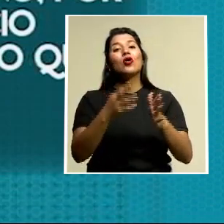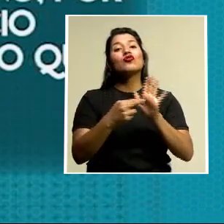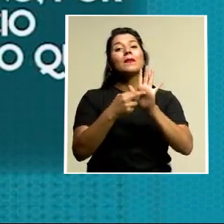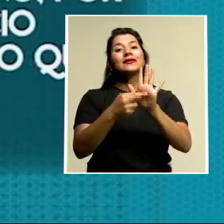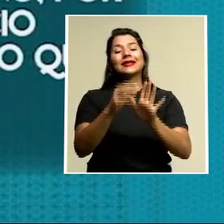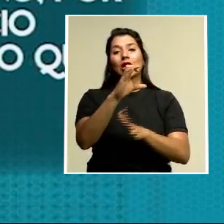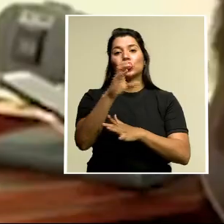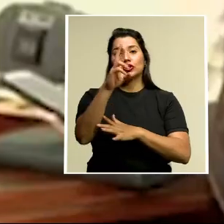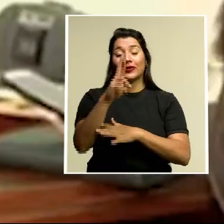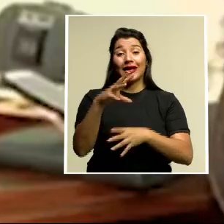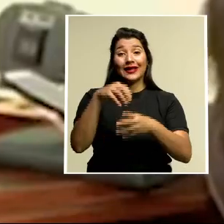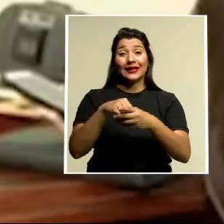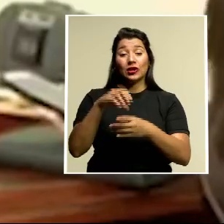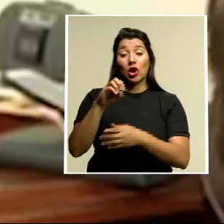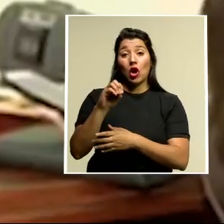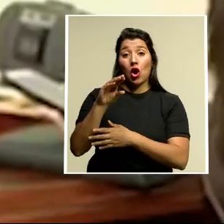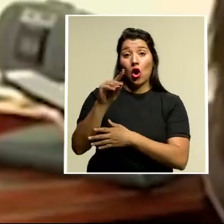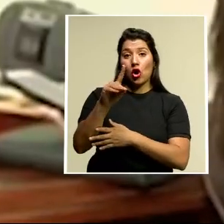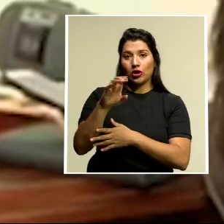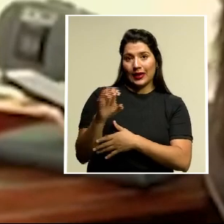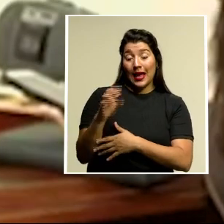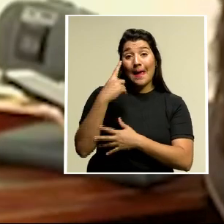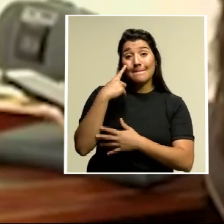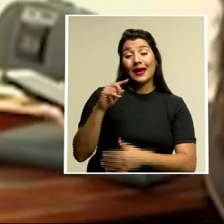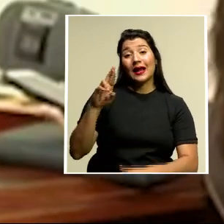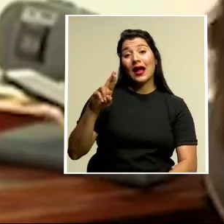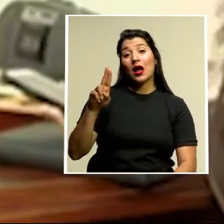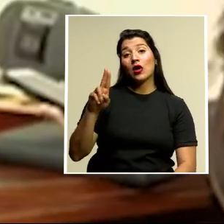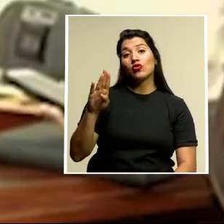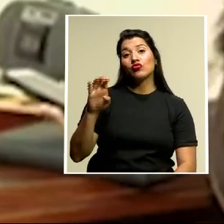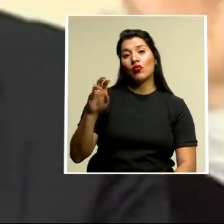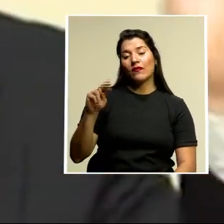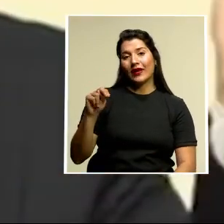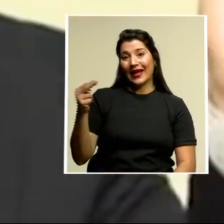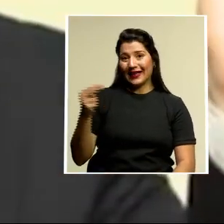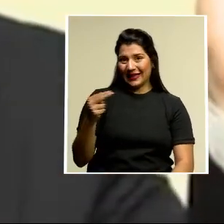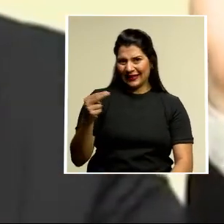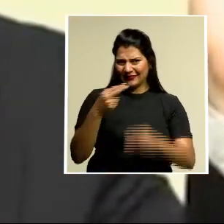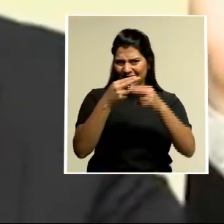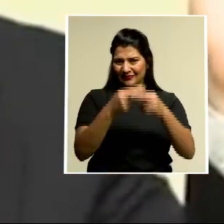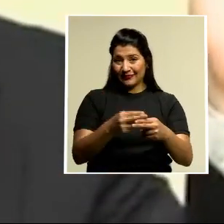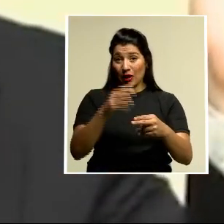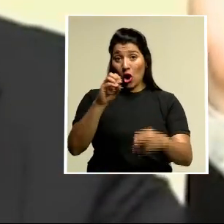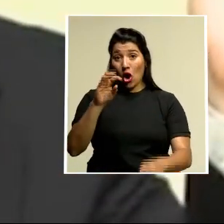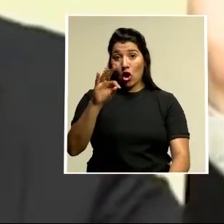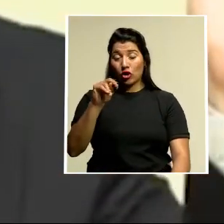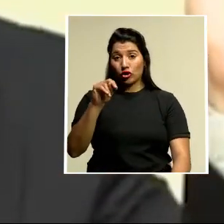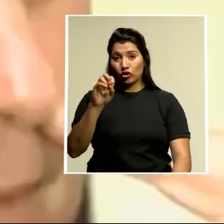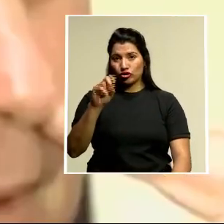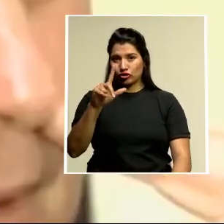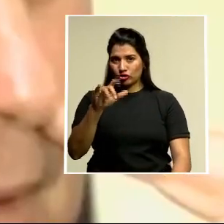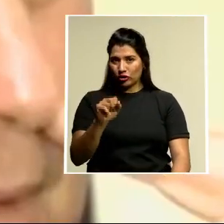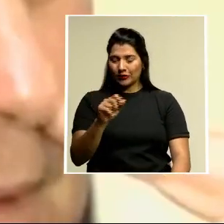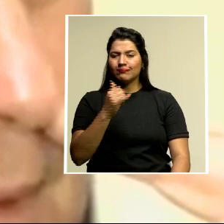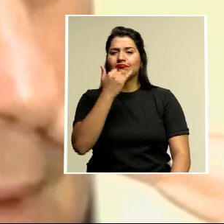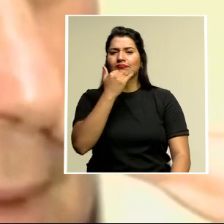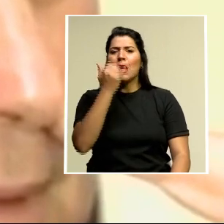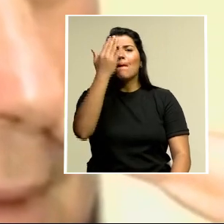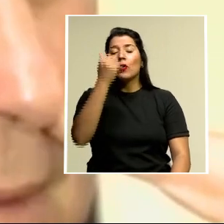las 7:43 continuamos con más de Costa Rica Noticias. El nombramiento de Otón Solís como representante de Costa Rica ante la